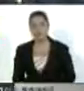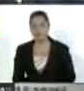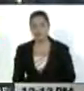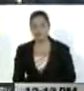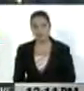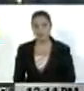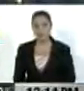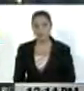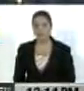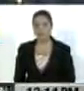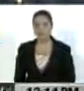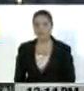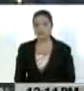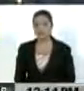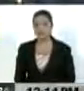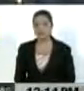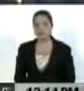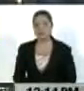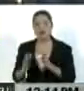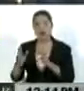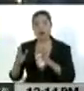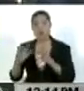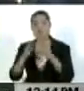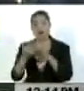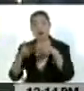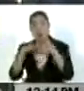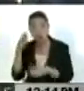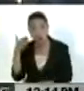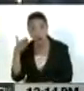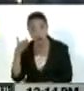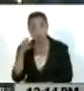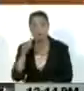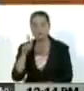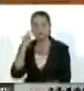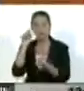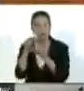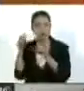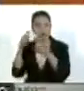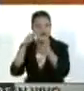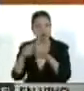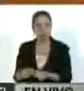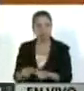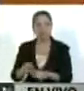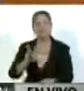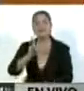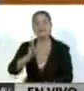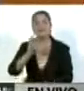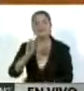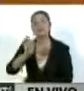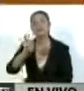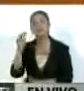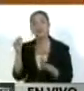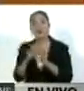Por parte de la Gran Misión Barrio Nuevo, Barrio Tricolor, estamos alcanzando una meta de